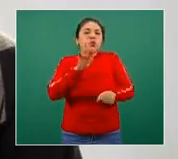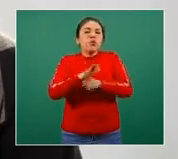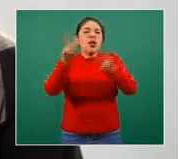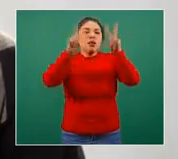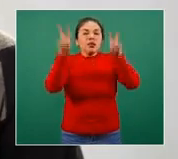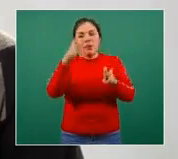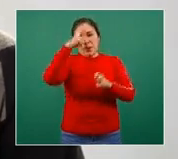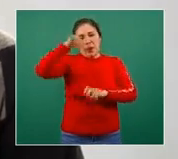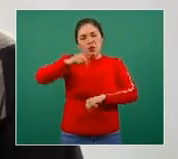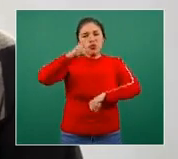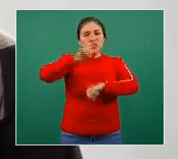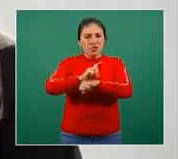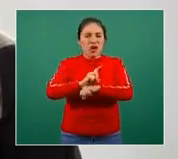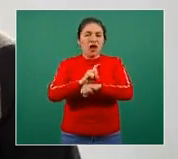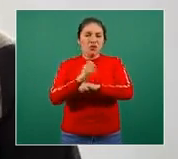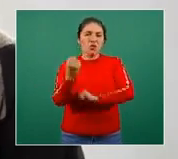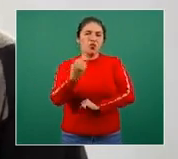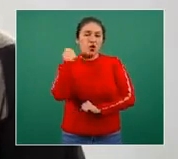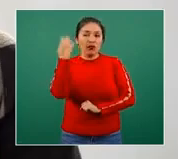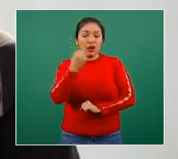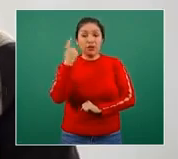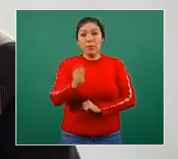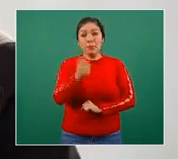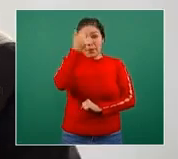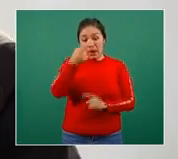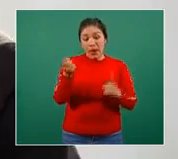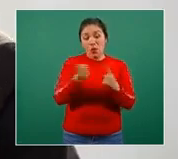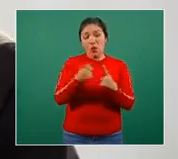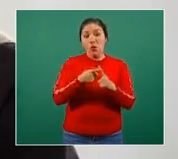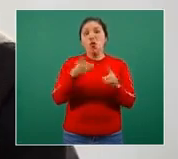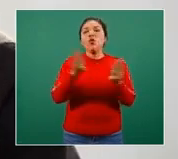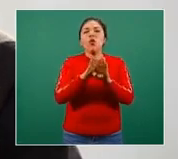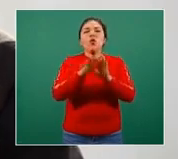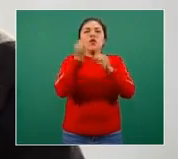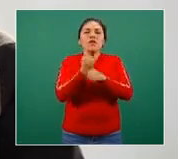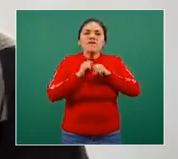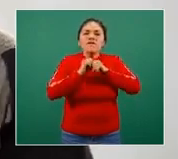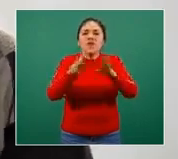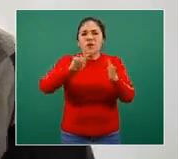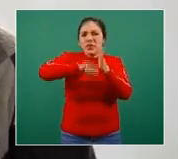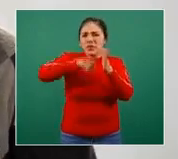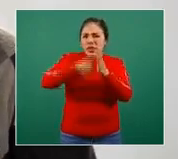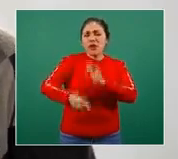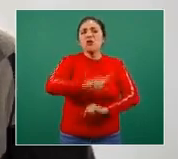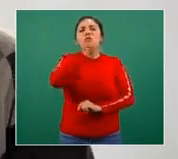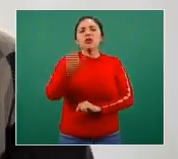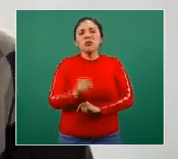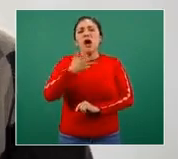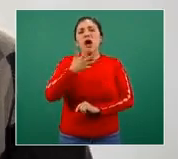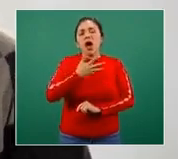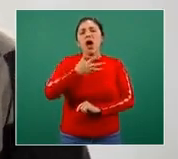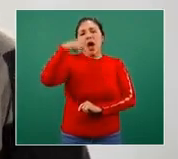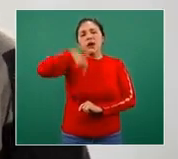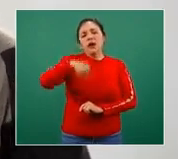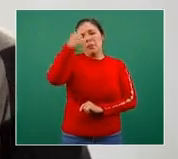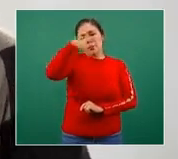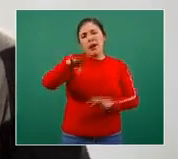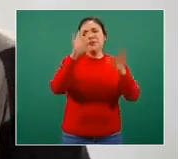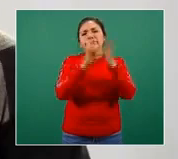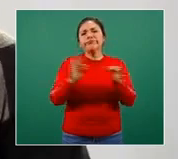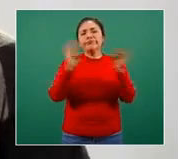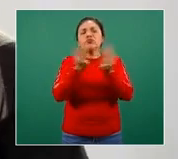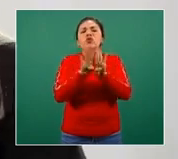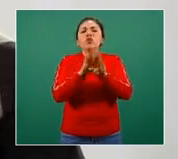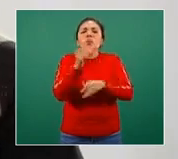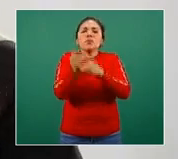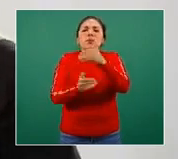a la conferencia. Primero actualizaremos las estadísticas al informe técnico y luego tendremos el